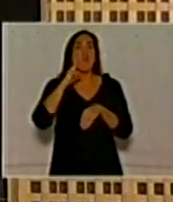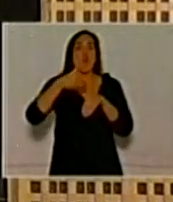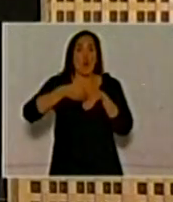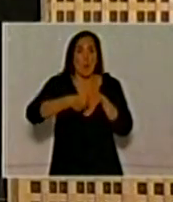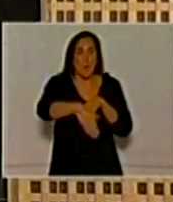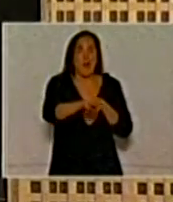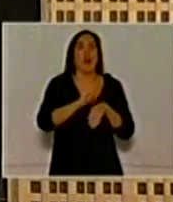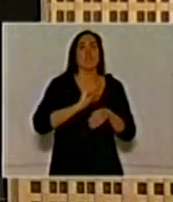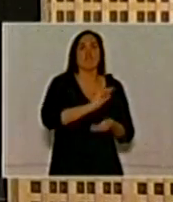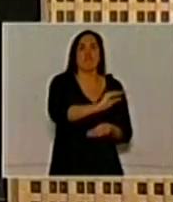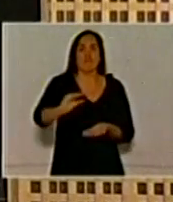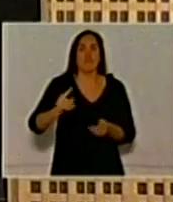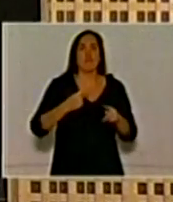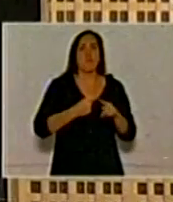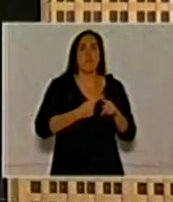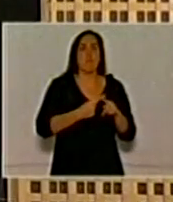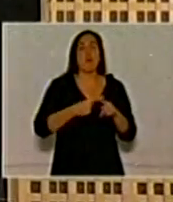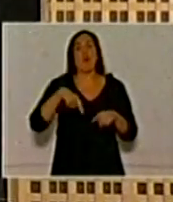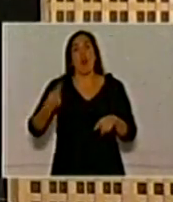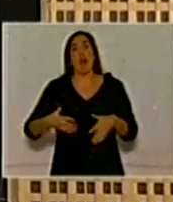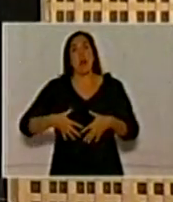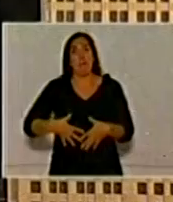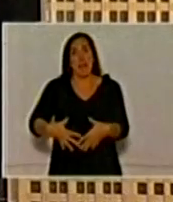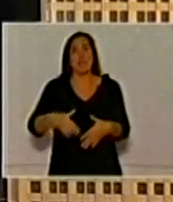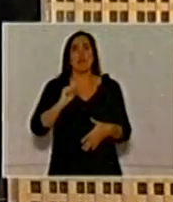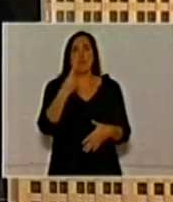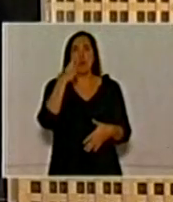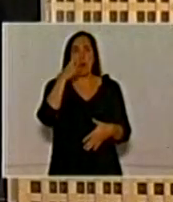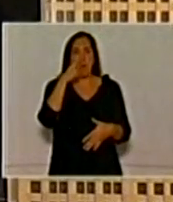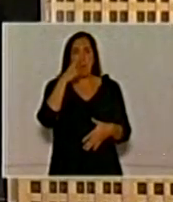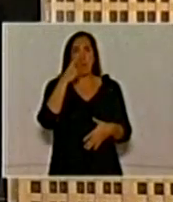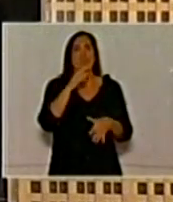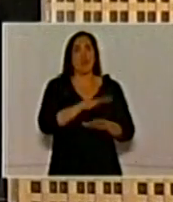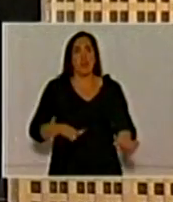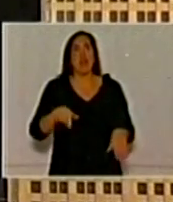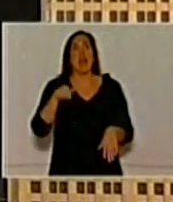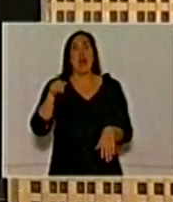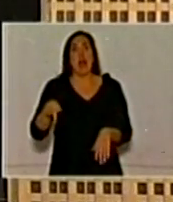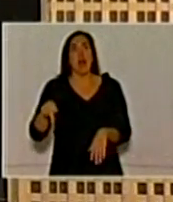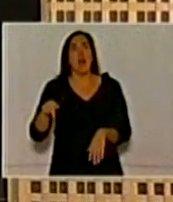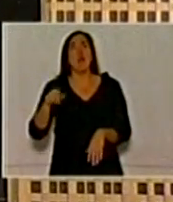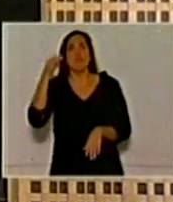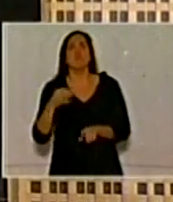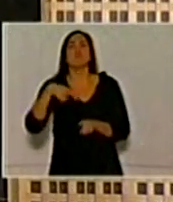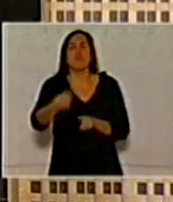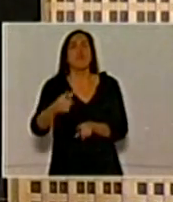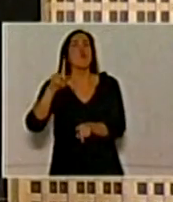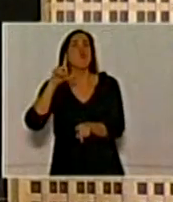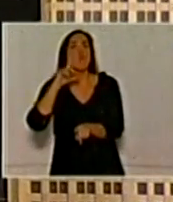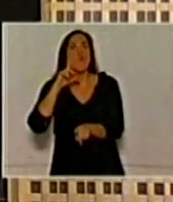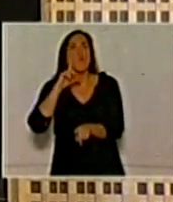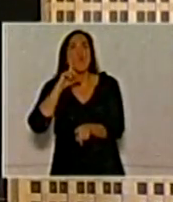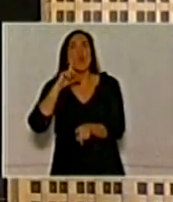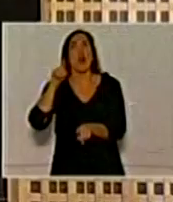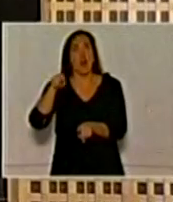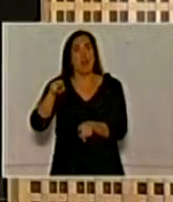universales, y por embarazo, a partir del 1 de julio, y esta por única vez también es en junio, ¿no es cierto? Julio, junio.